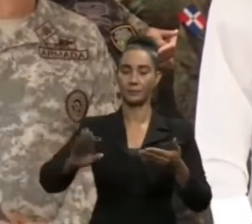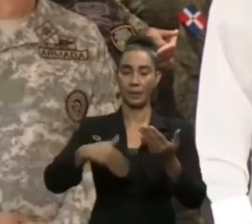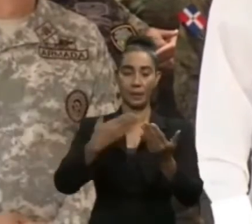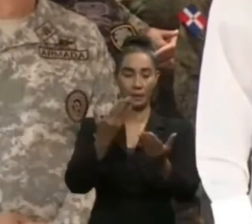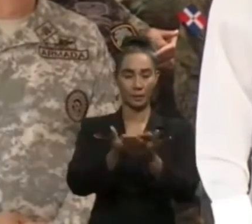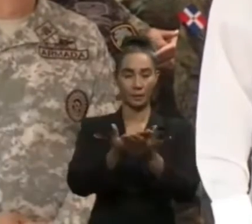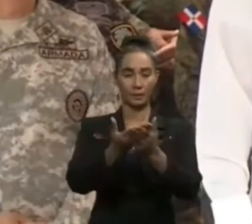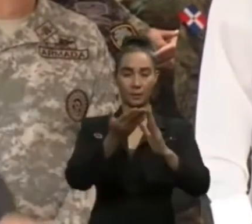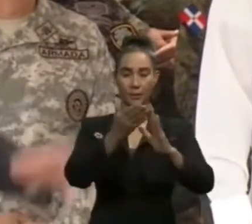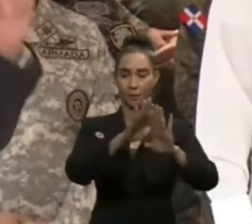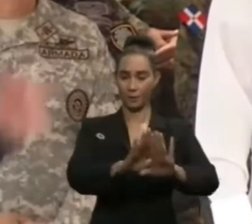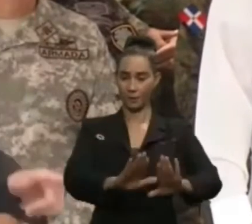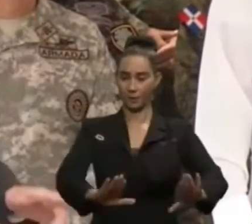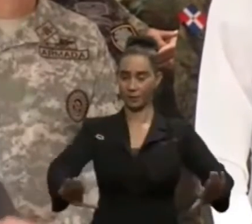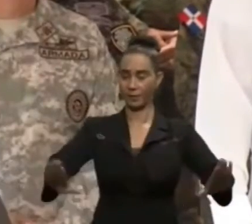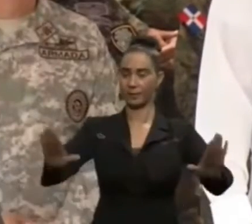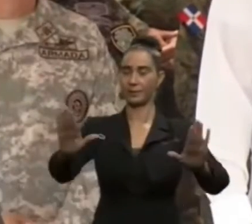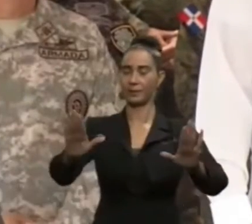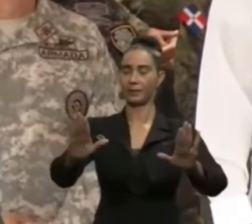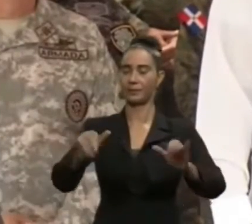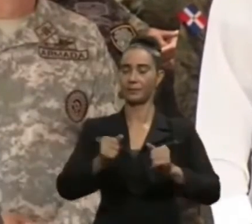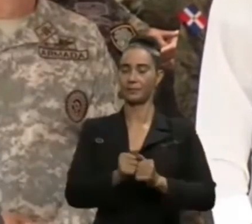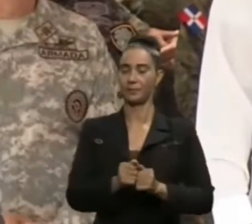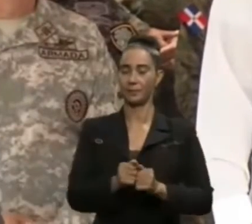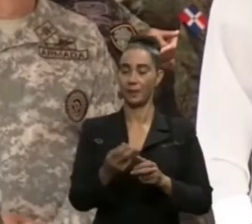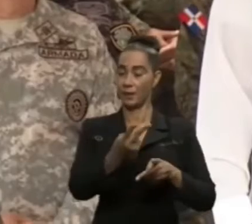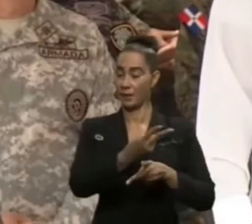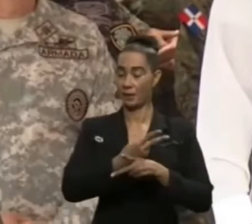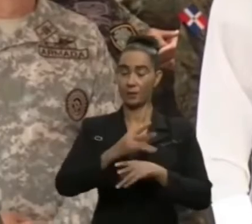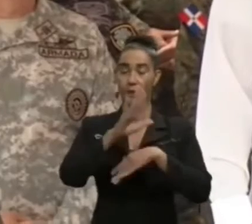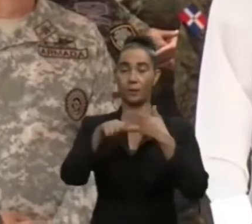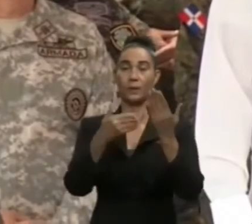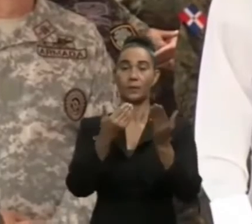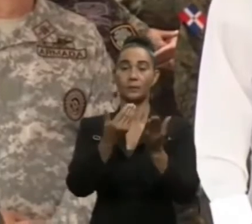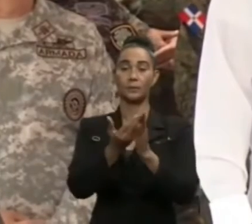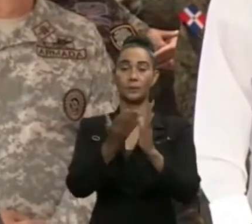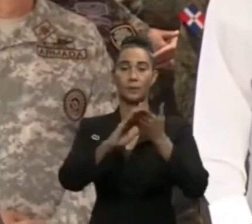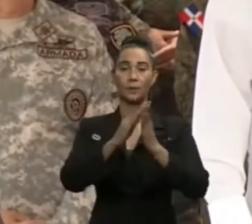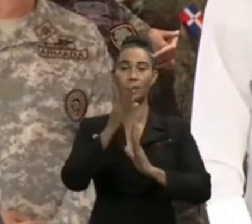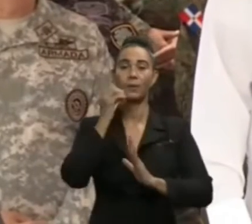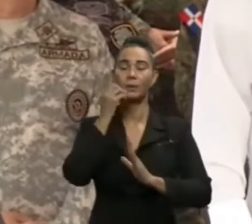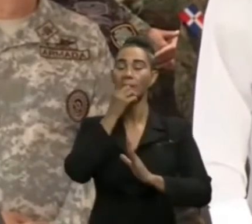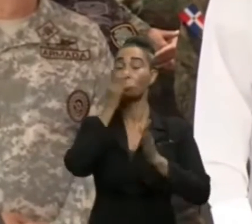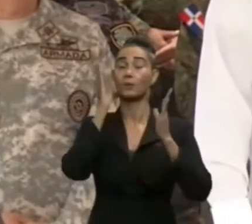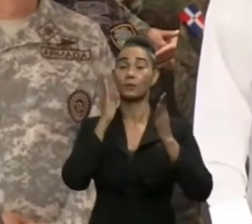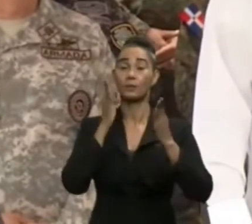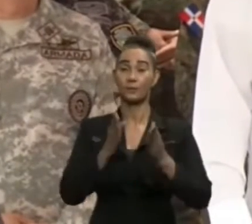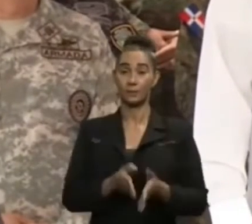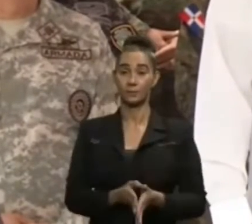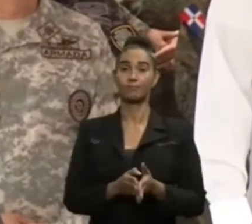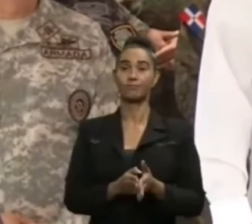Llevaremos la tranquilidad y el sosiego a la población dominicana en un momento